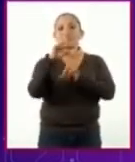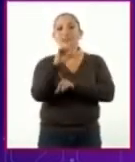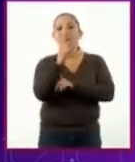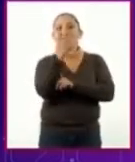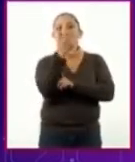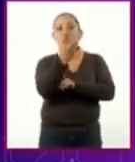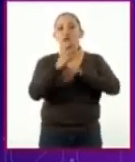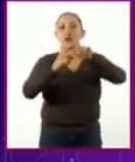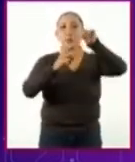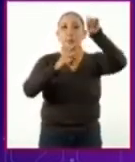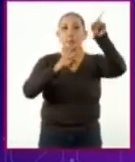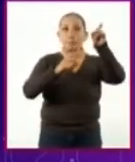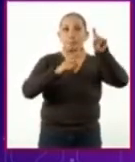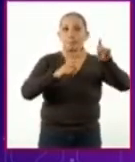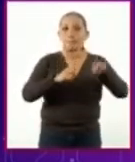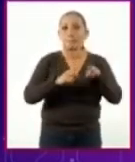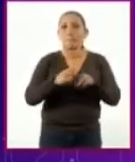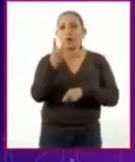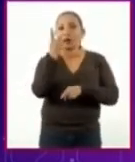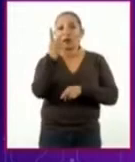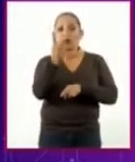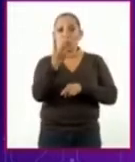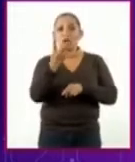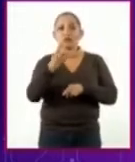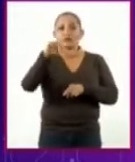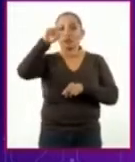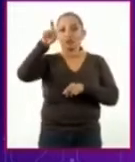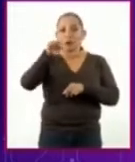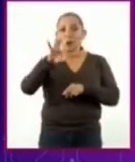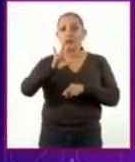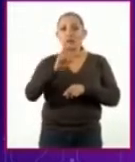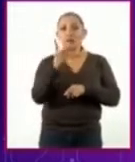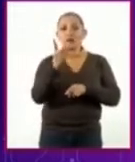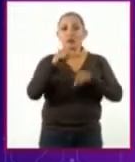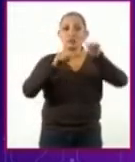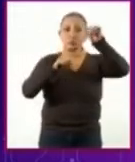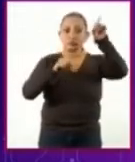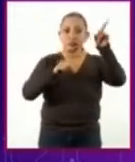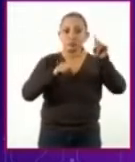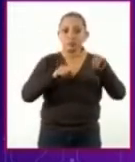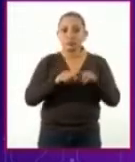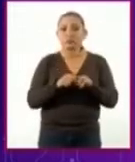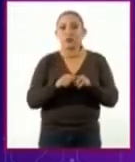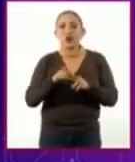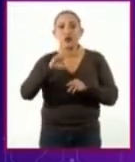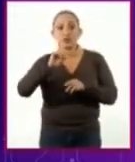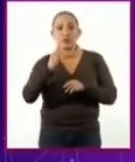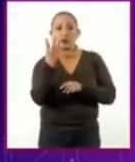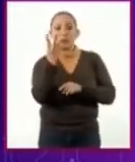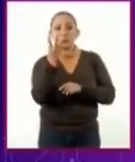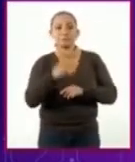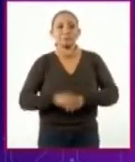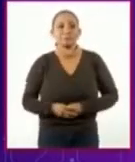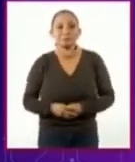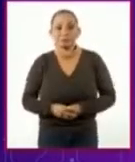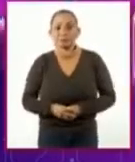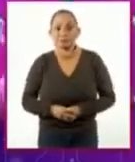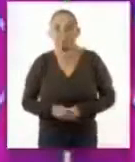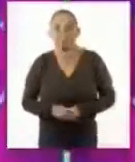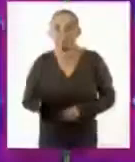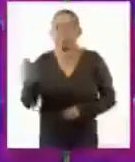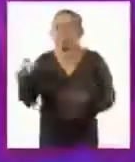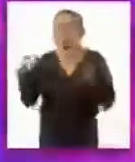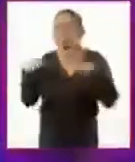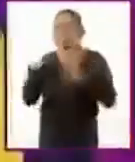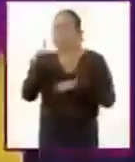32 se cierra llave. 2 se abre llave, 42 se cierra llave, 84. Maestra,